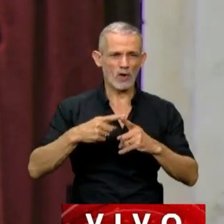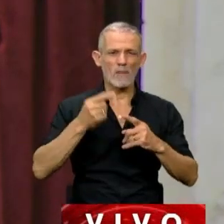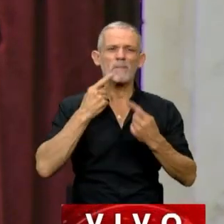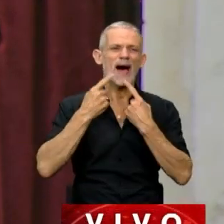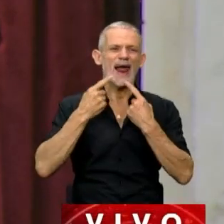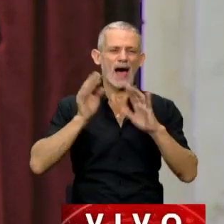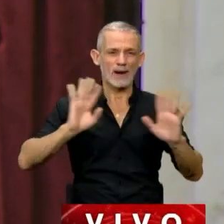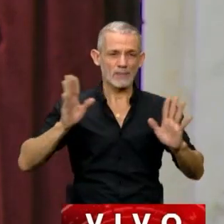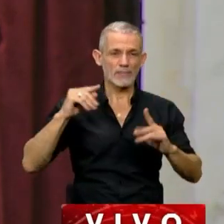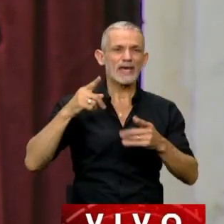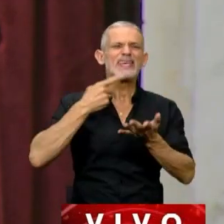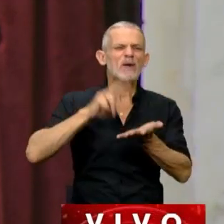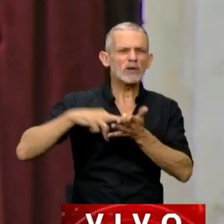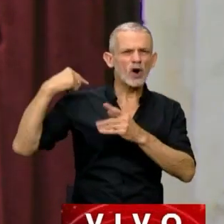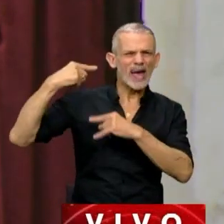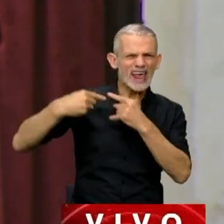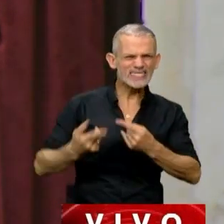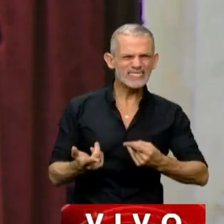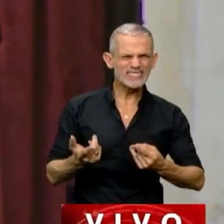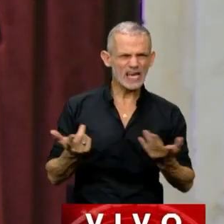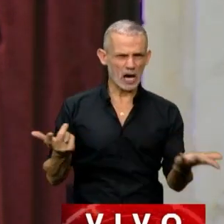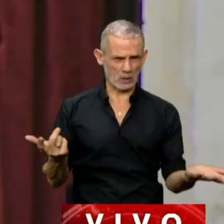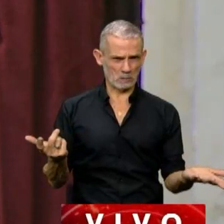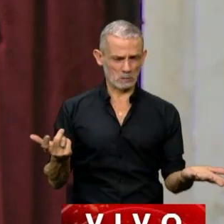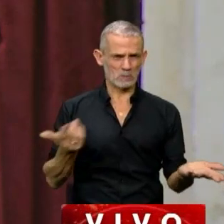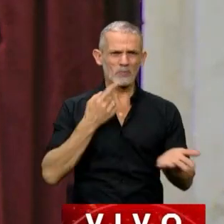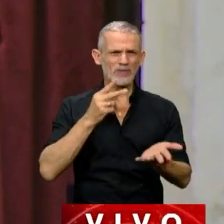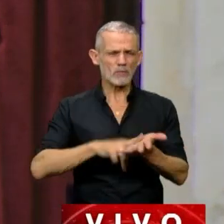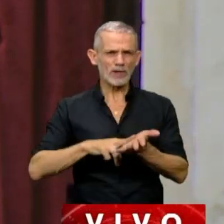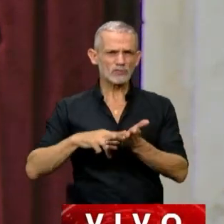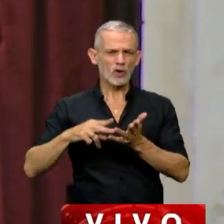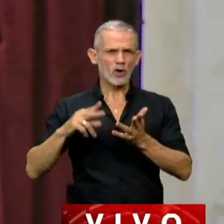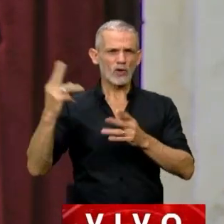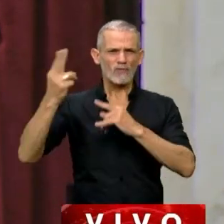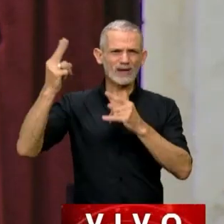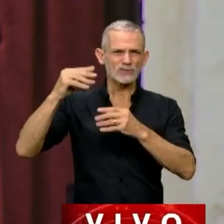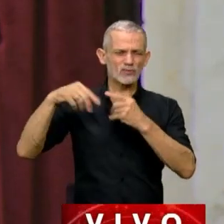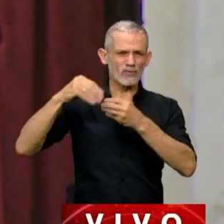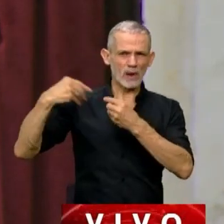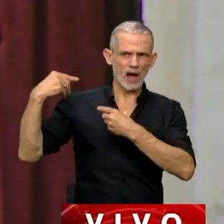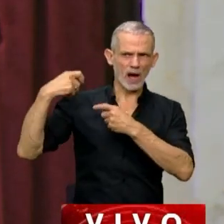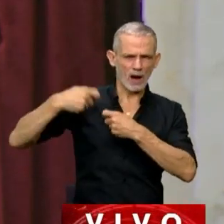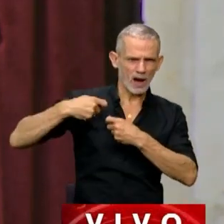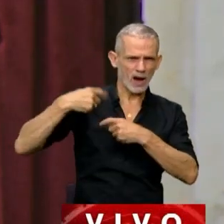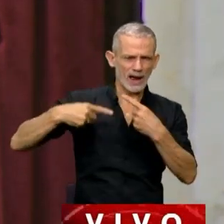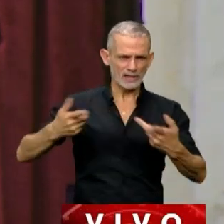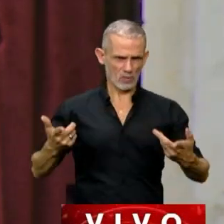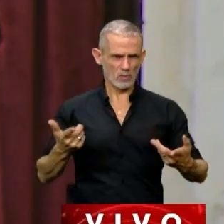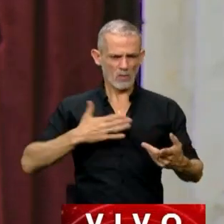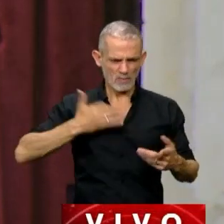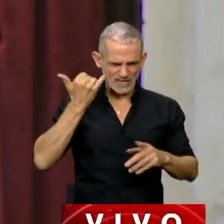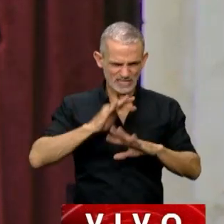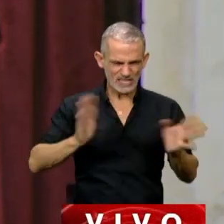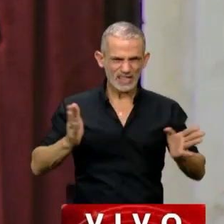hablar del impuesto a la herencia, que como ya se mencionó, es un impuesto que carga de nuevo el patrimonio, ya